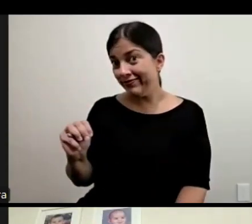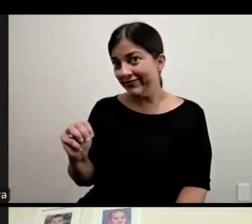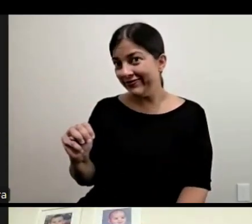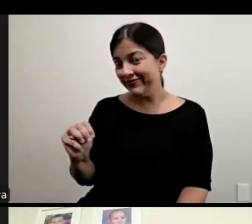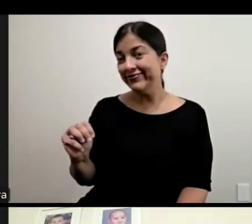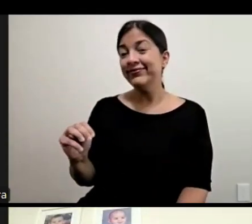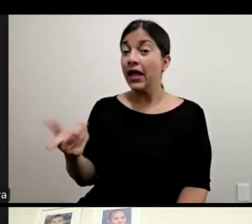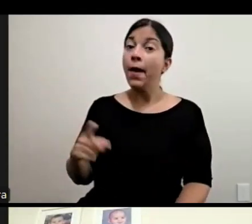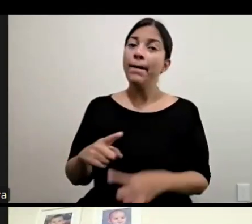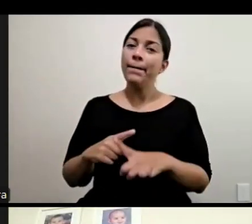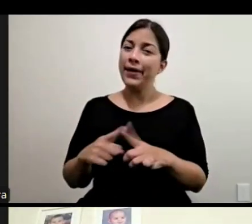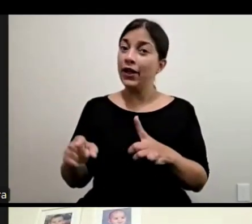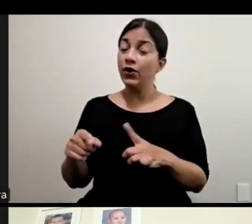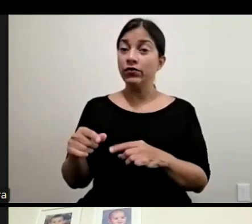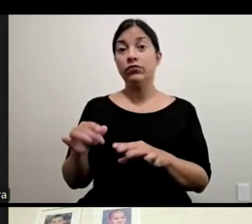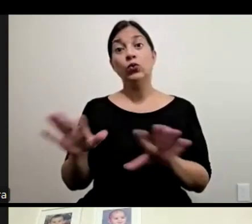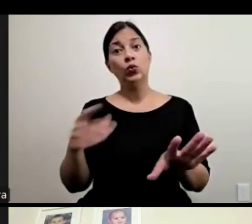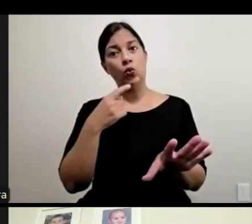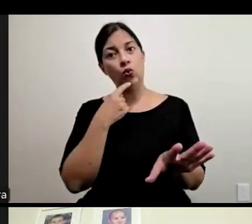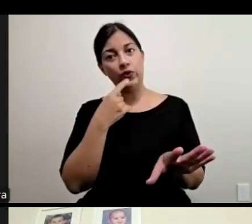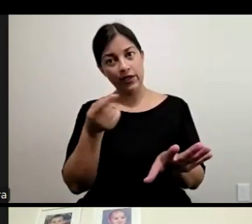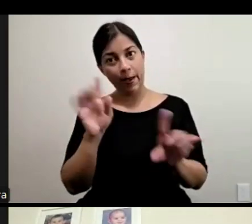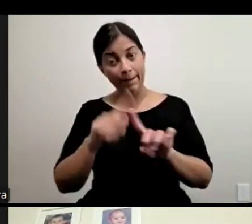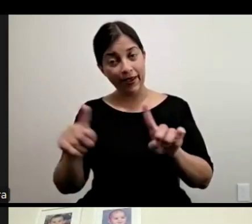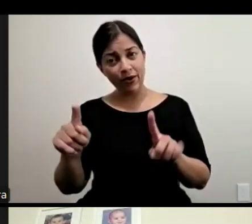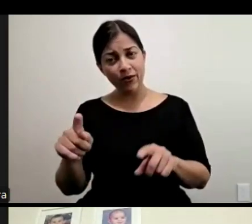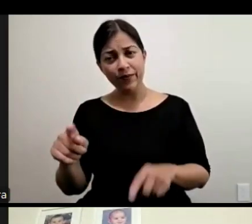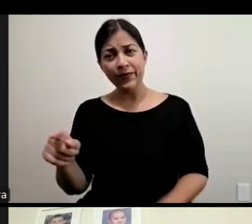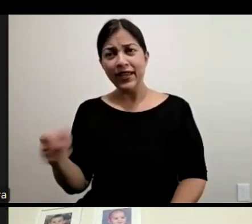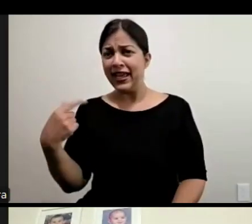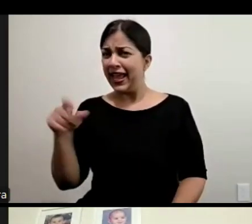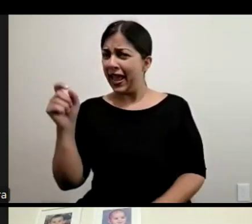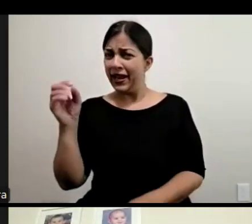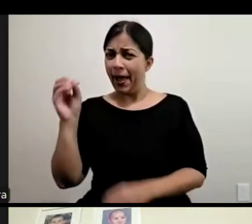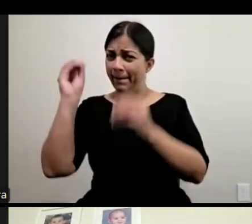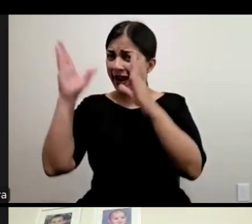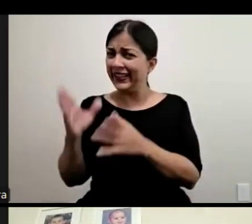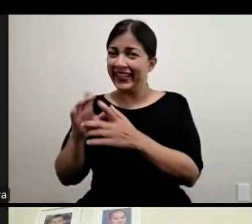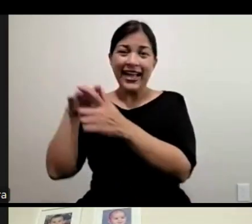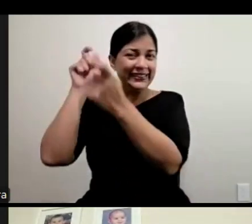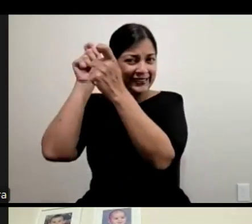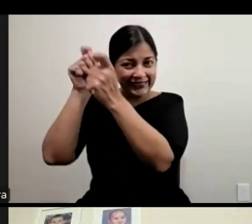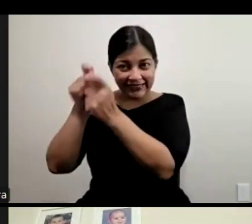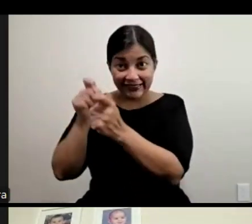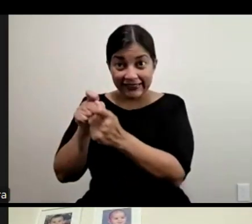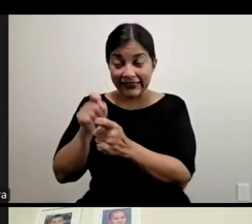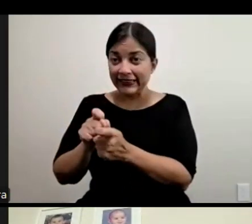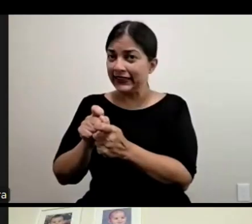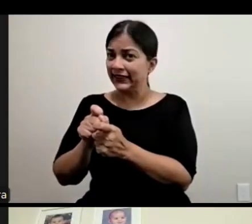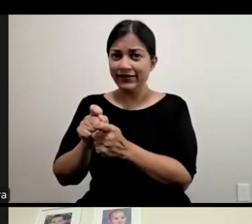Pero esas maestras, aunque tú lo digas así, pero son bien meticulosas esas maestras. Ellas te ven el mínimo